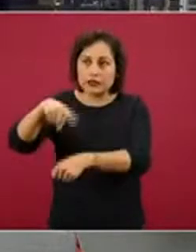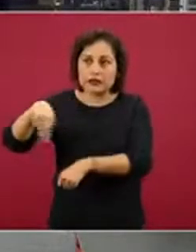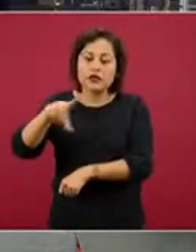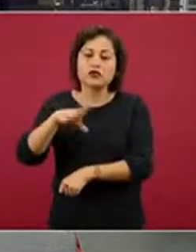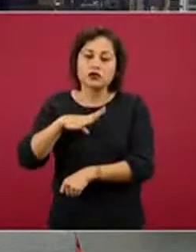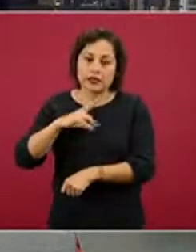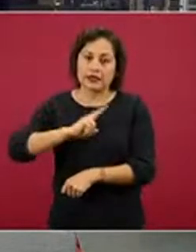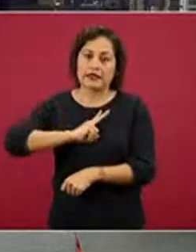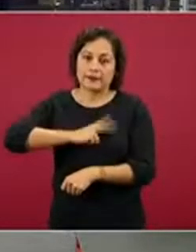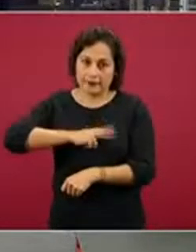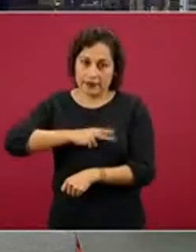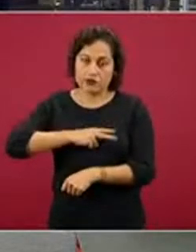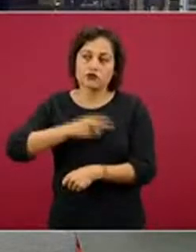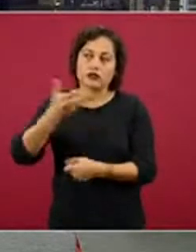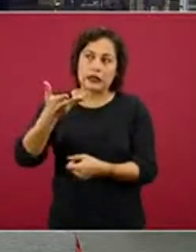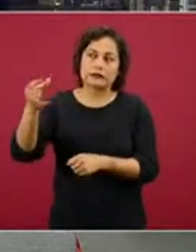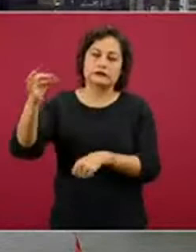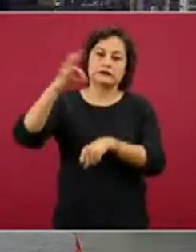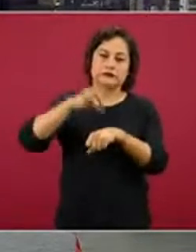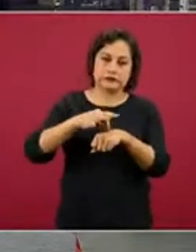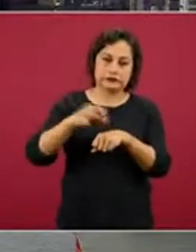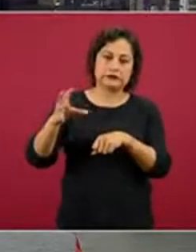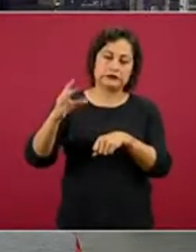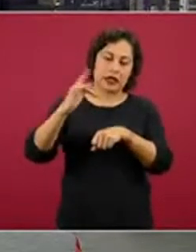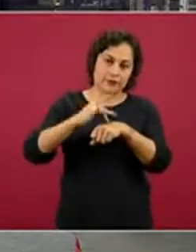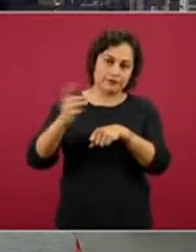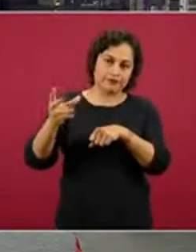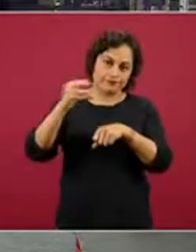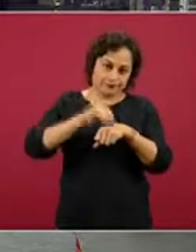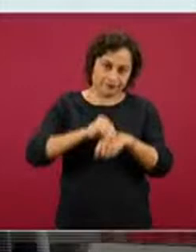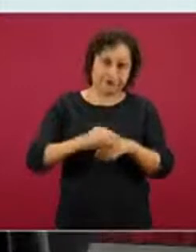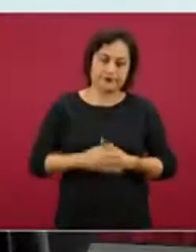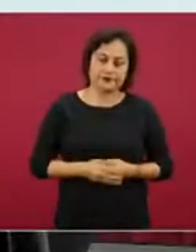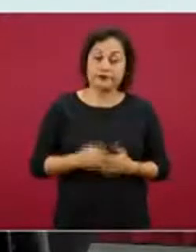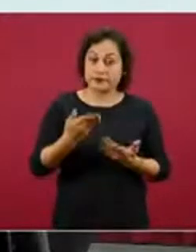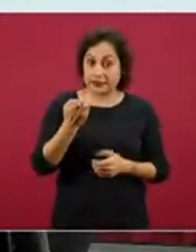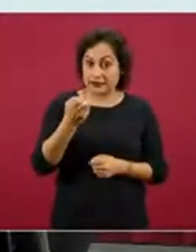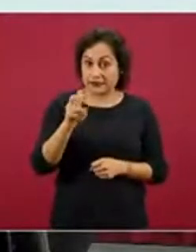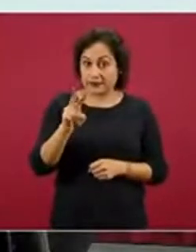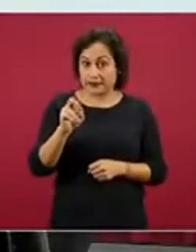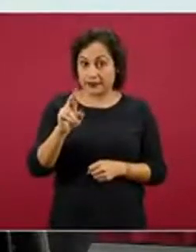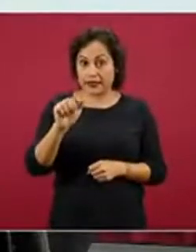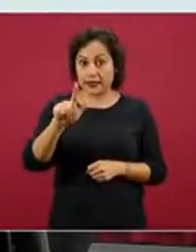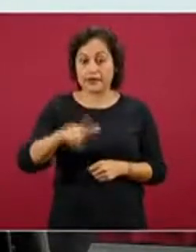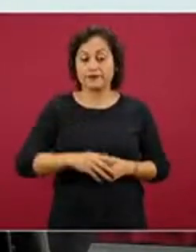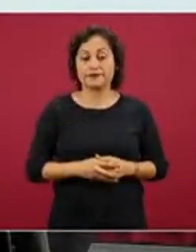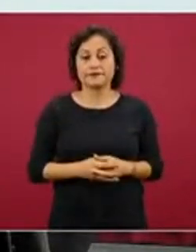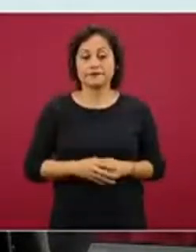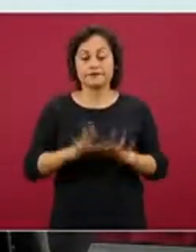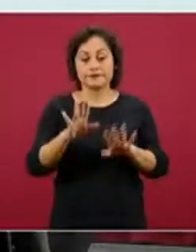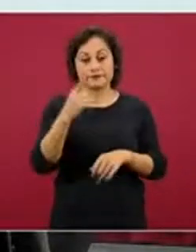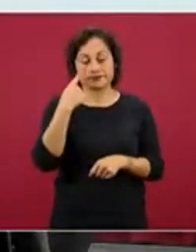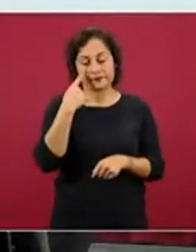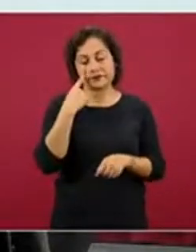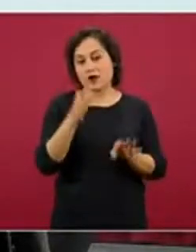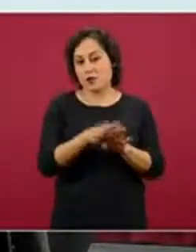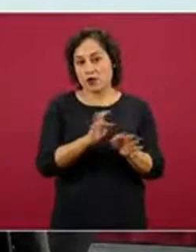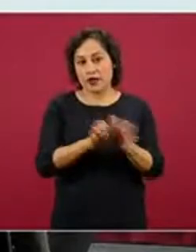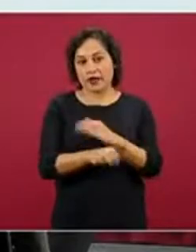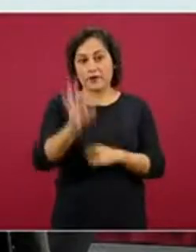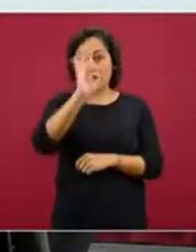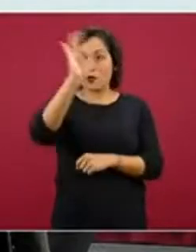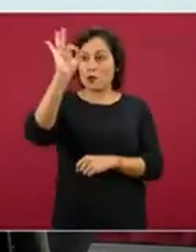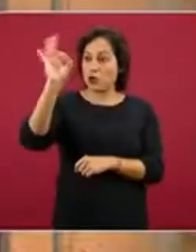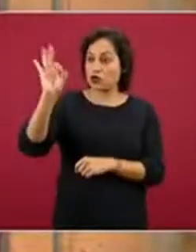por parásitos, etc. En este caso, el dengue pues es una enfermedad viral. Cuando un mosquito sano